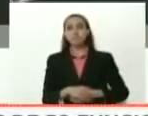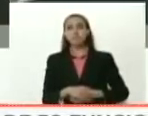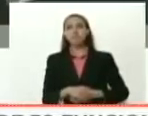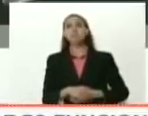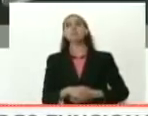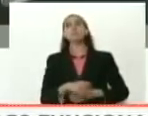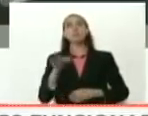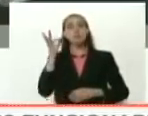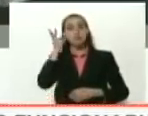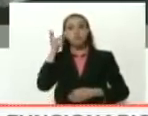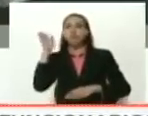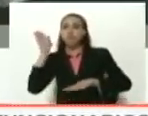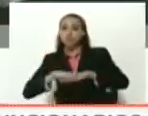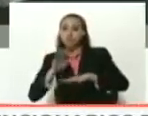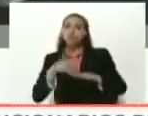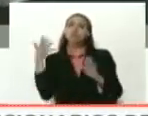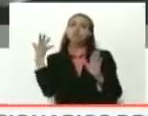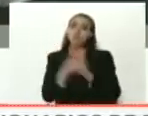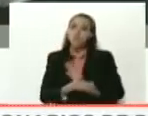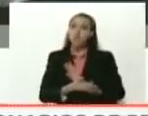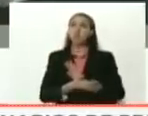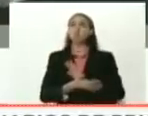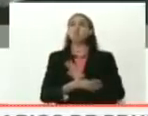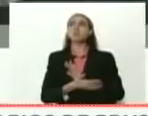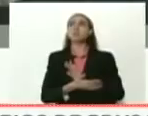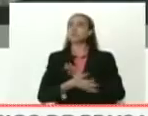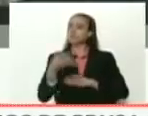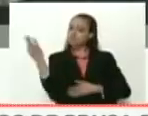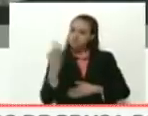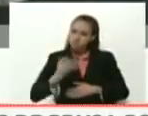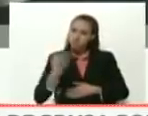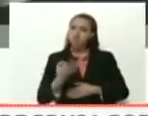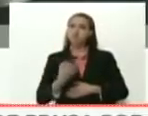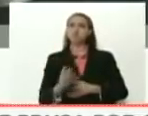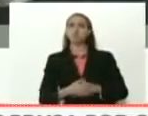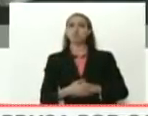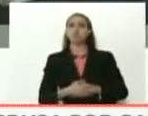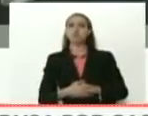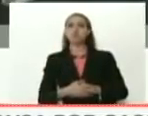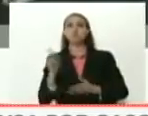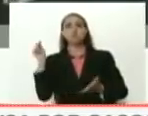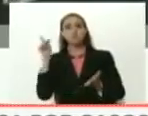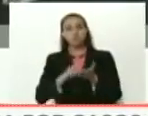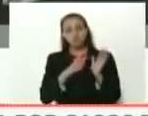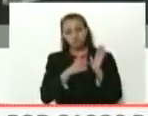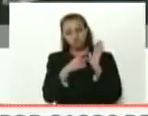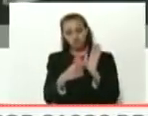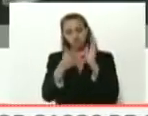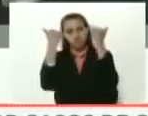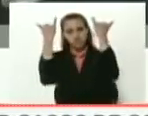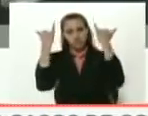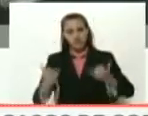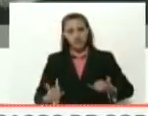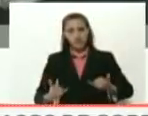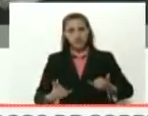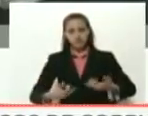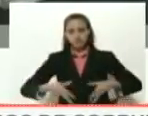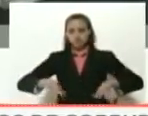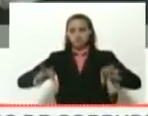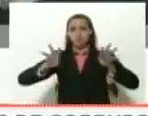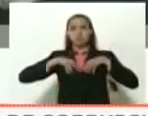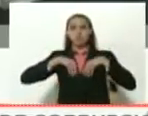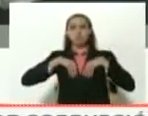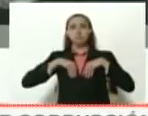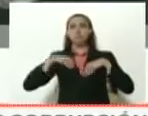Son las que convocan siempre, son las que convocan, las que se presentan de una vez y asumen